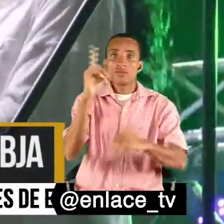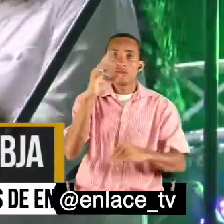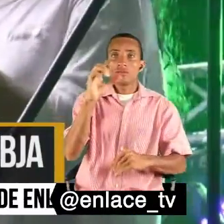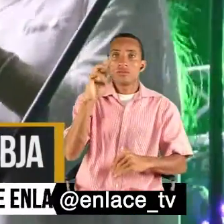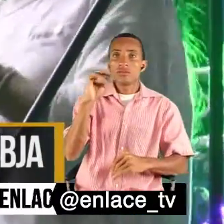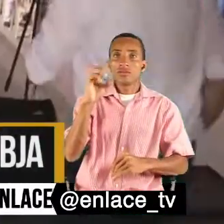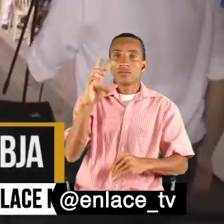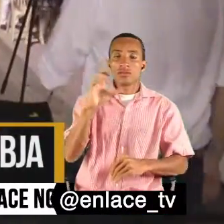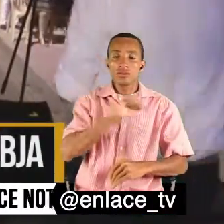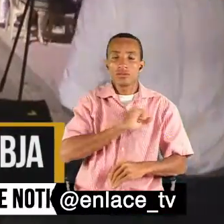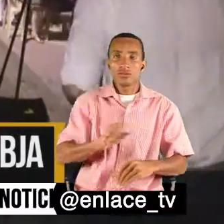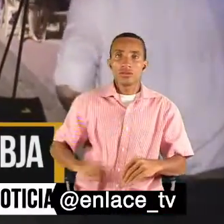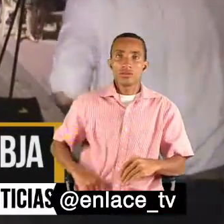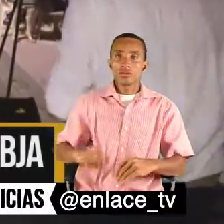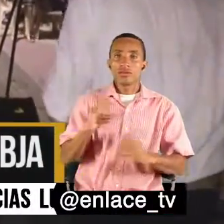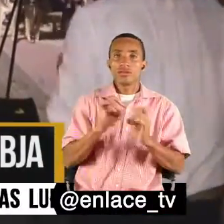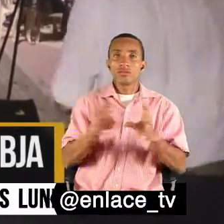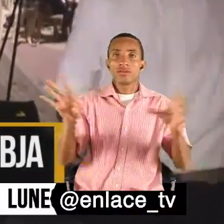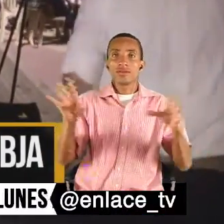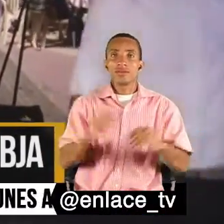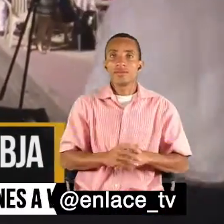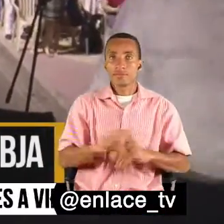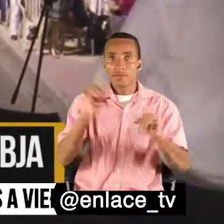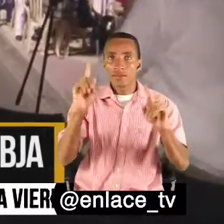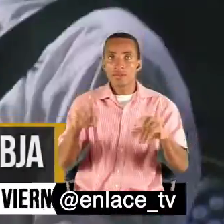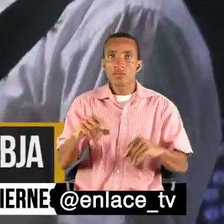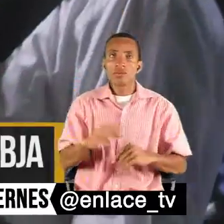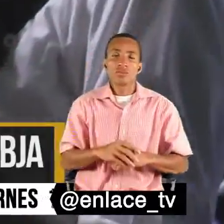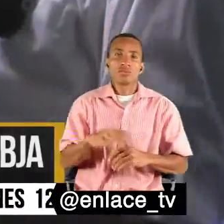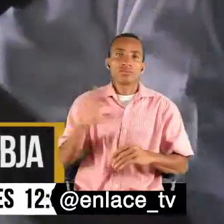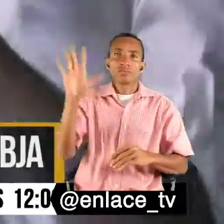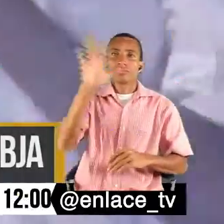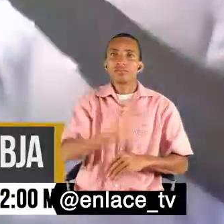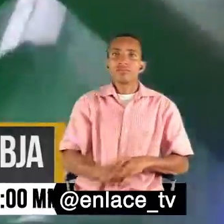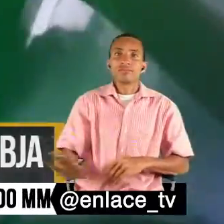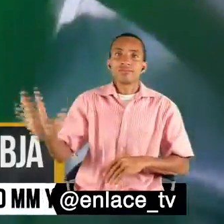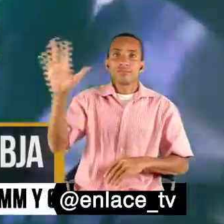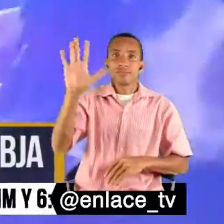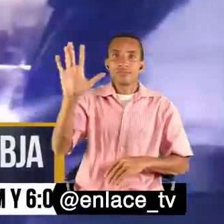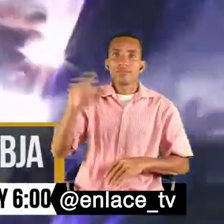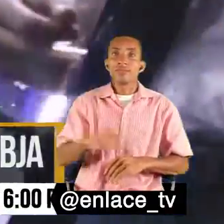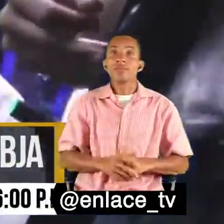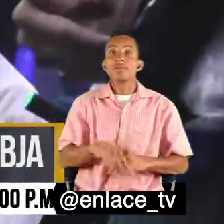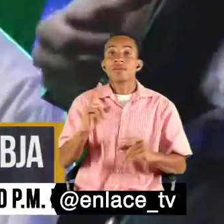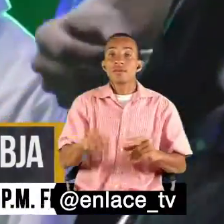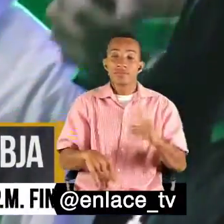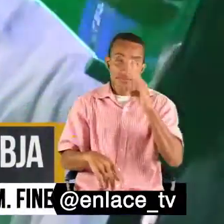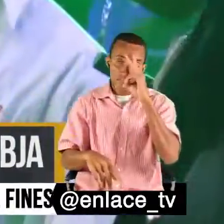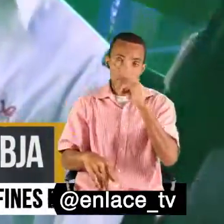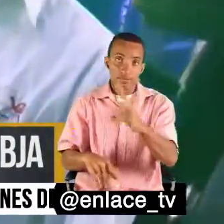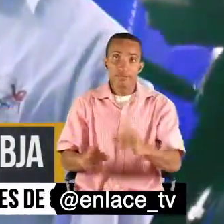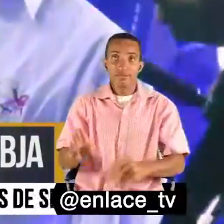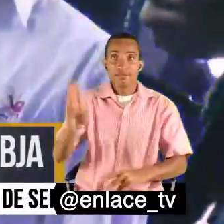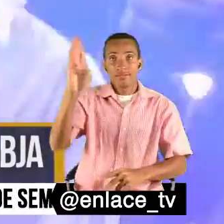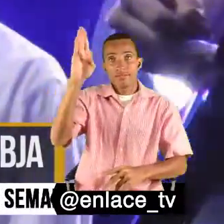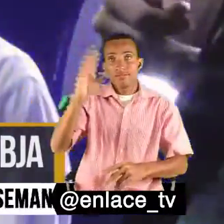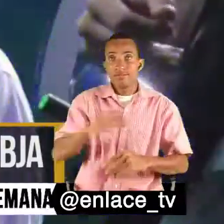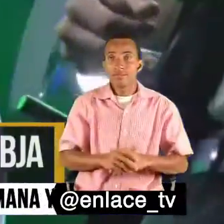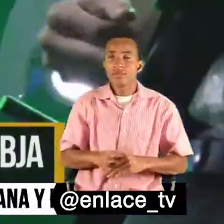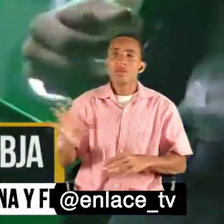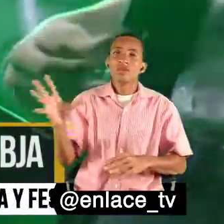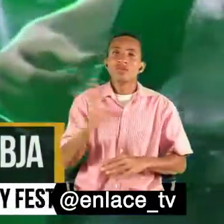con amplia trayectoria a nivel local y a escala departamental y nacional. Un homenaje a Dios se ofrecerá por parte de